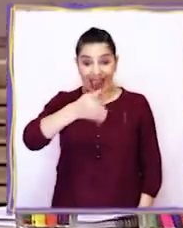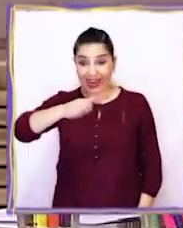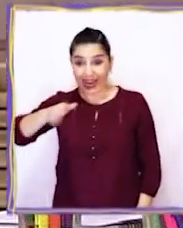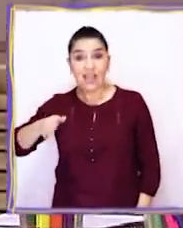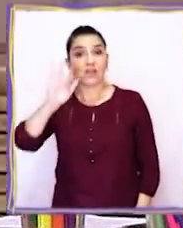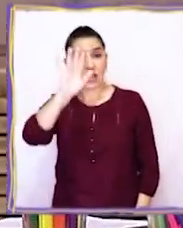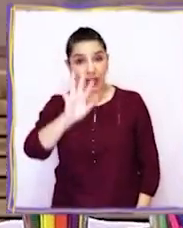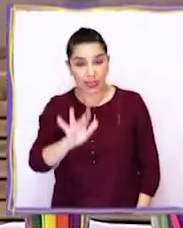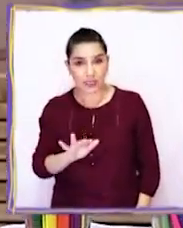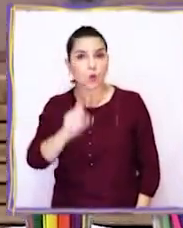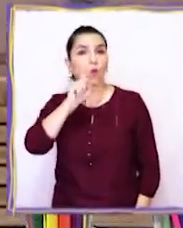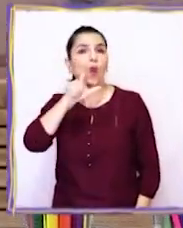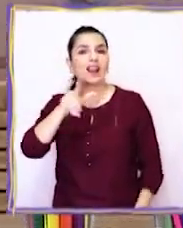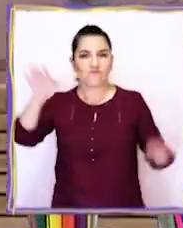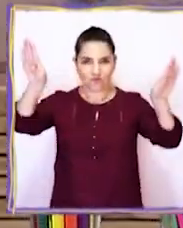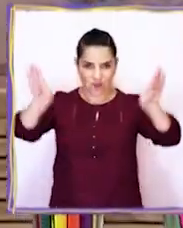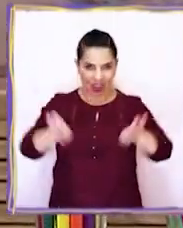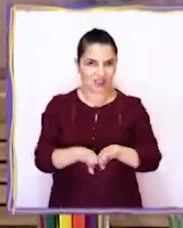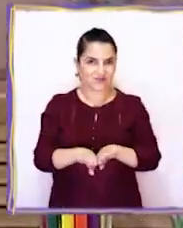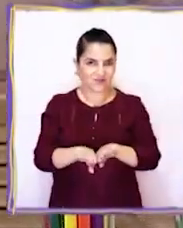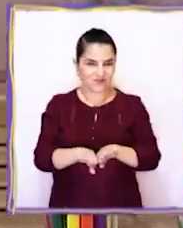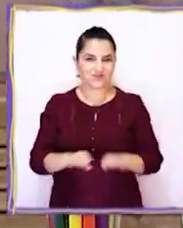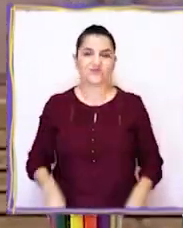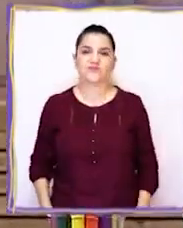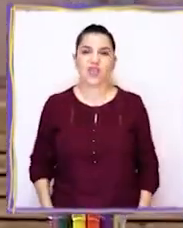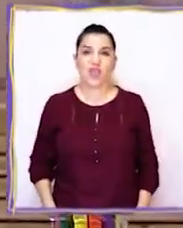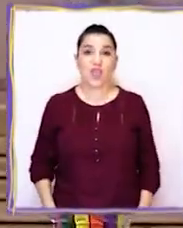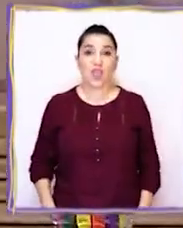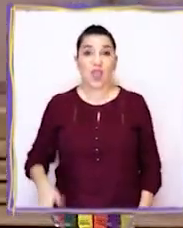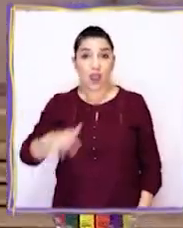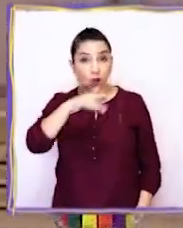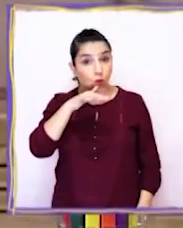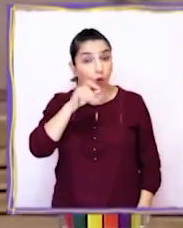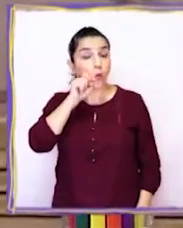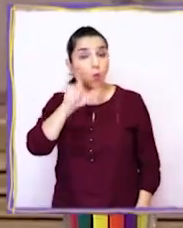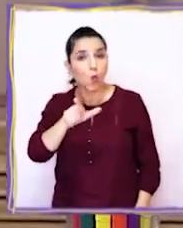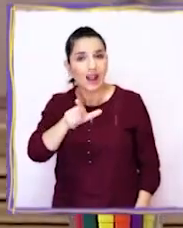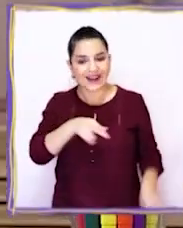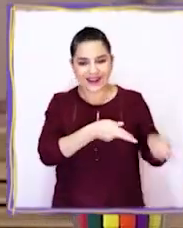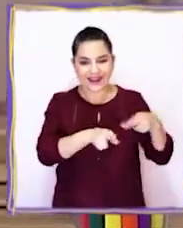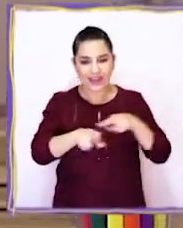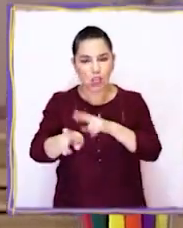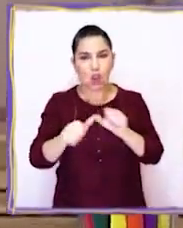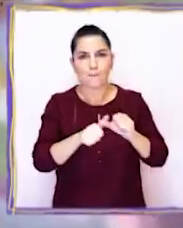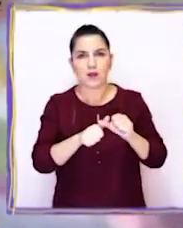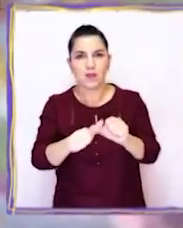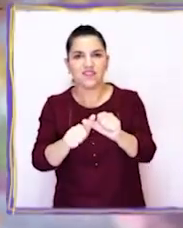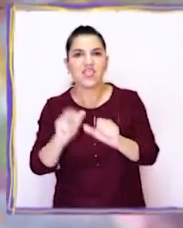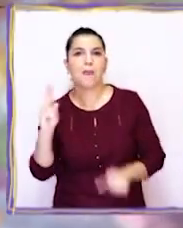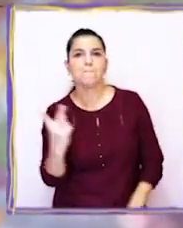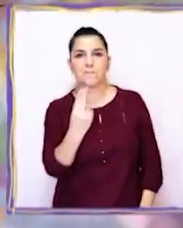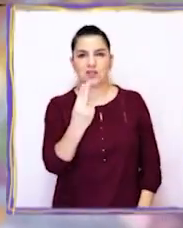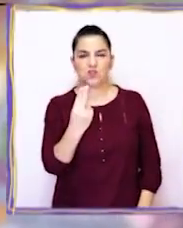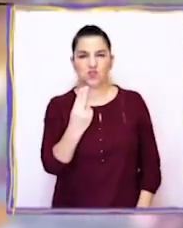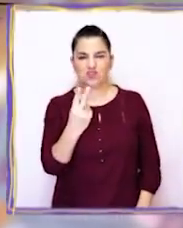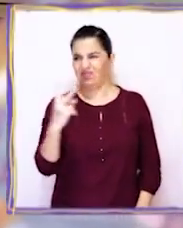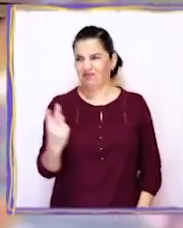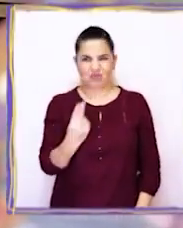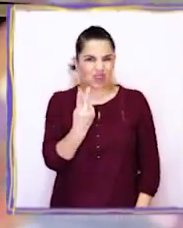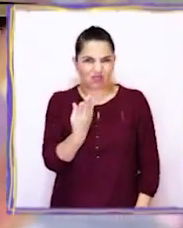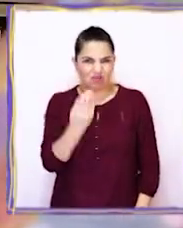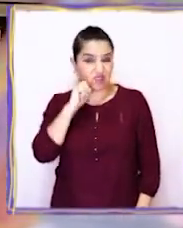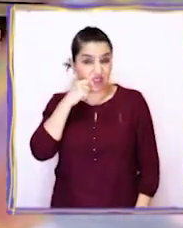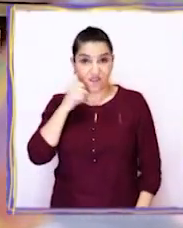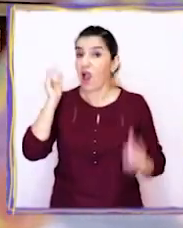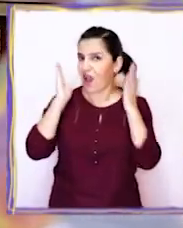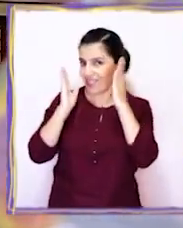relieve característico son los valles transversales y su hidrografía, ríos permanentes de régimen mixto. ¿No saben qué es